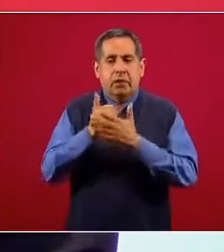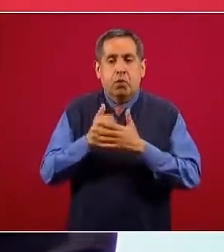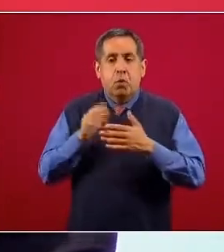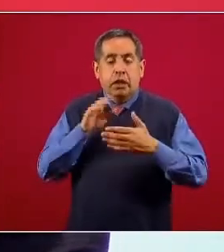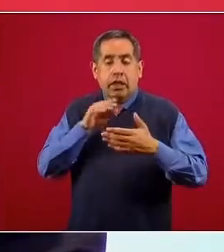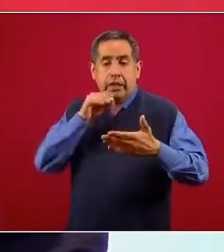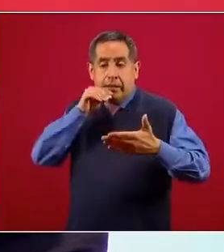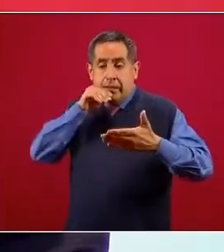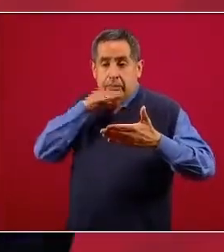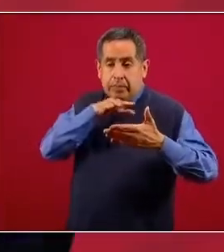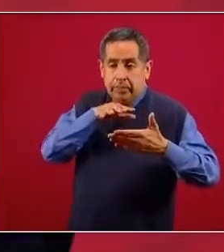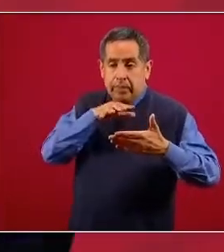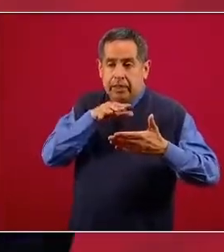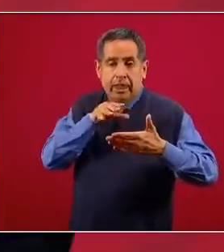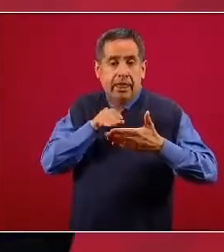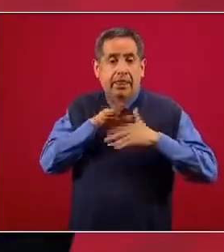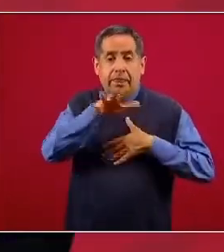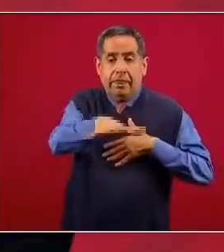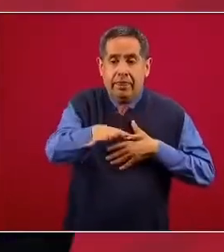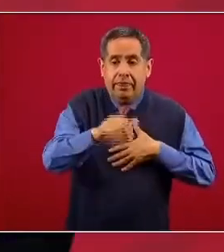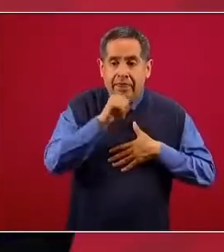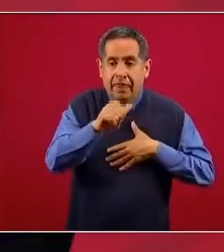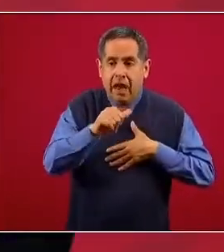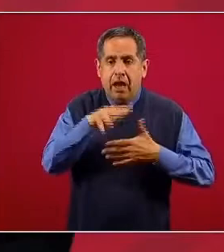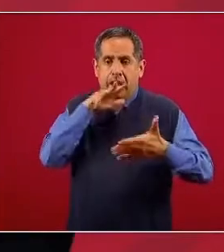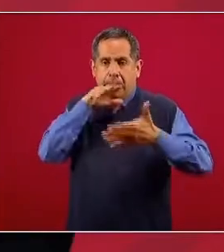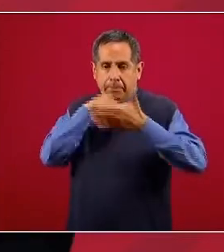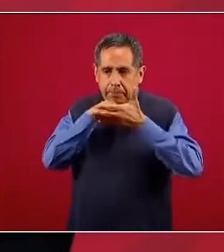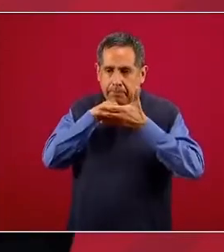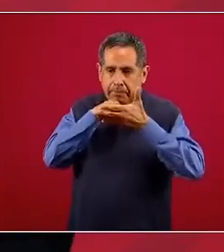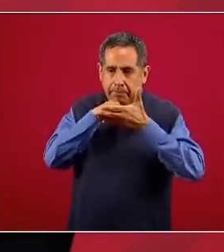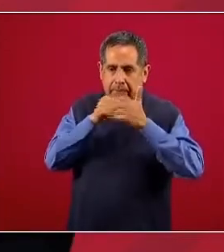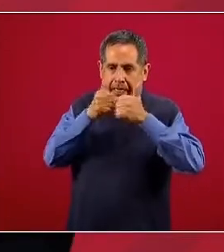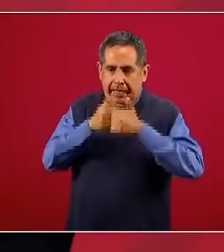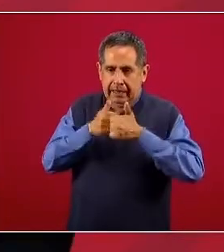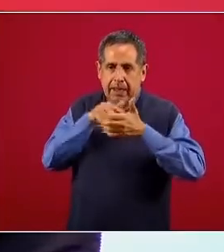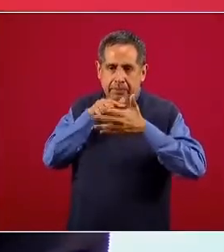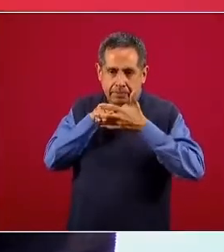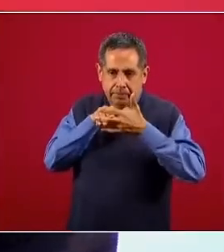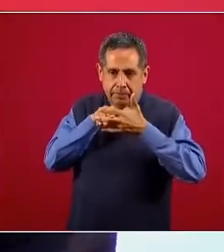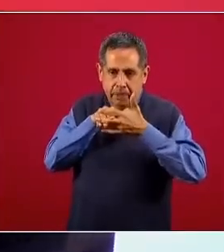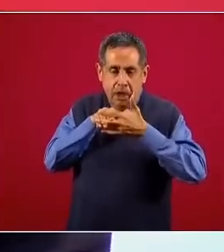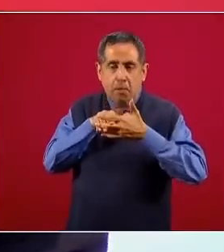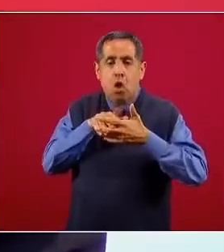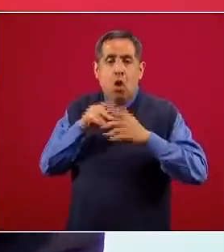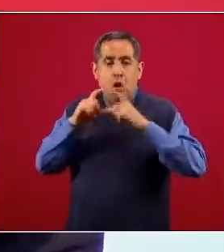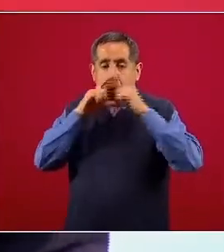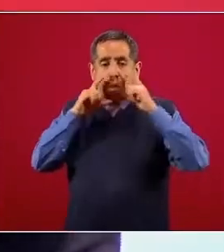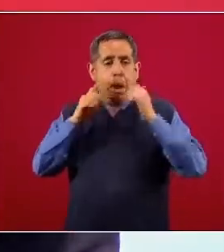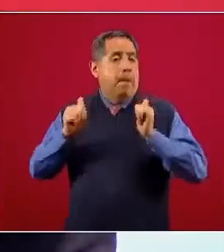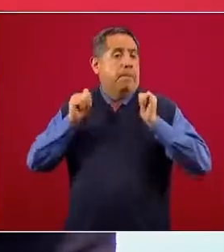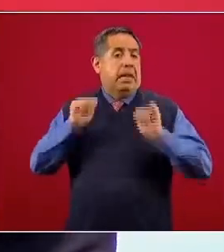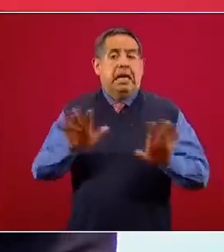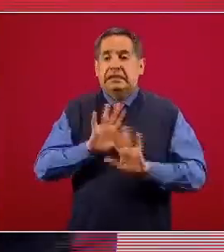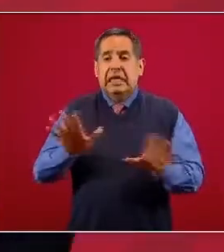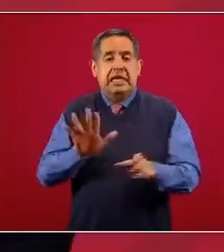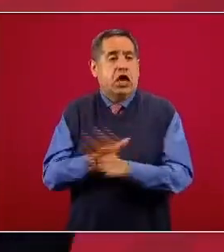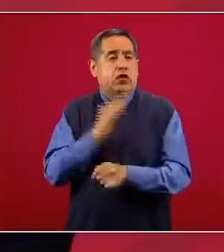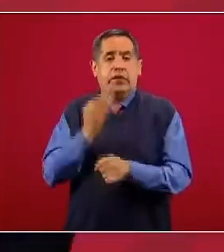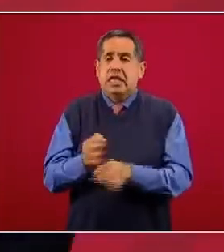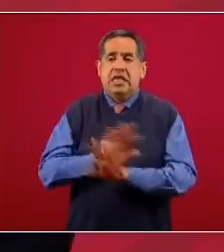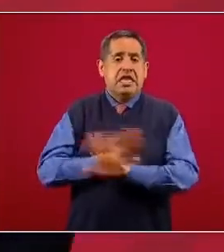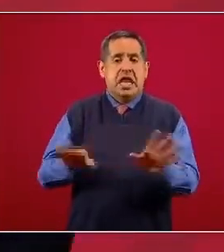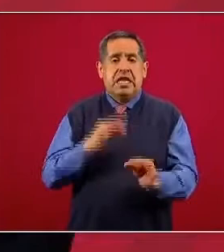con la salida de esas partículas líquidas y por lo tanto con el virus, pero no es una medida efectiva o suficientemente